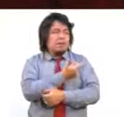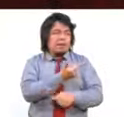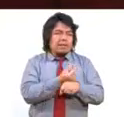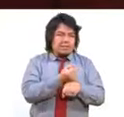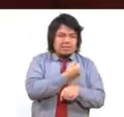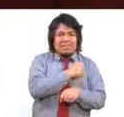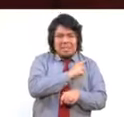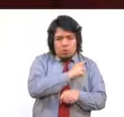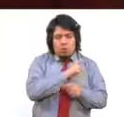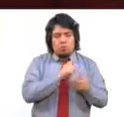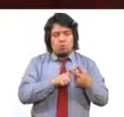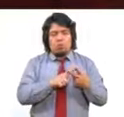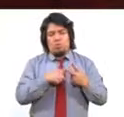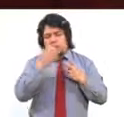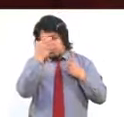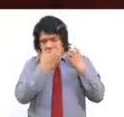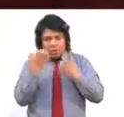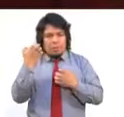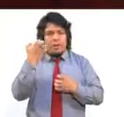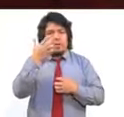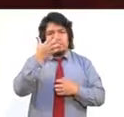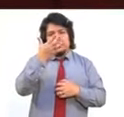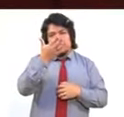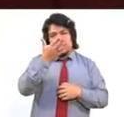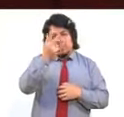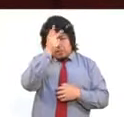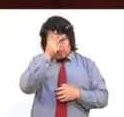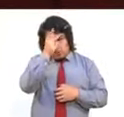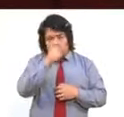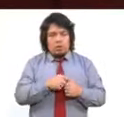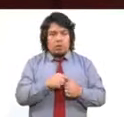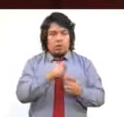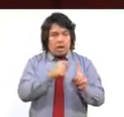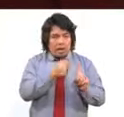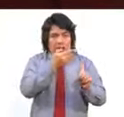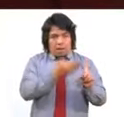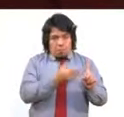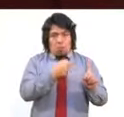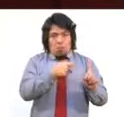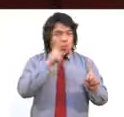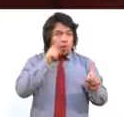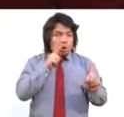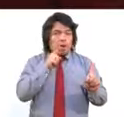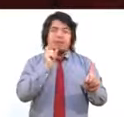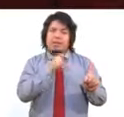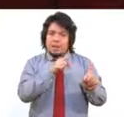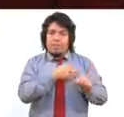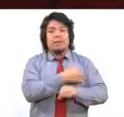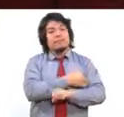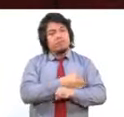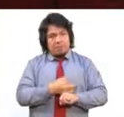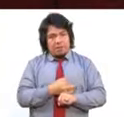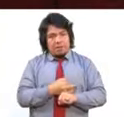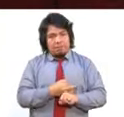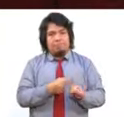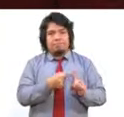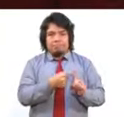eso es algo que hacemos, sino atención a ella y a su familia, sobre todo con su mamá. Hemos